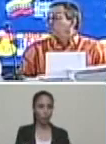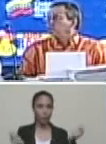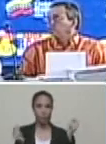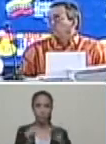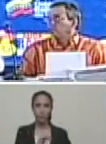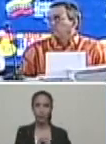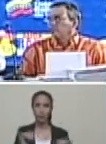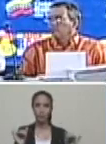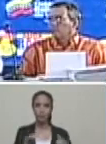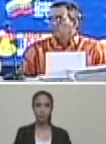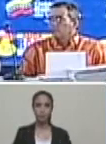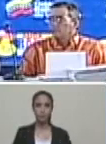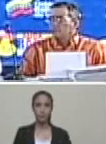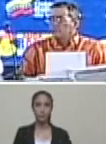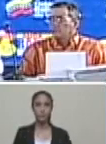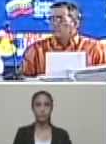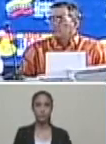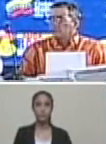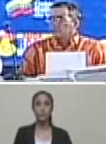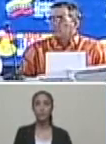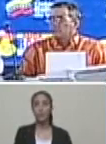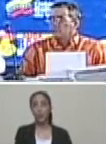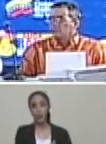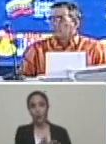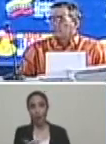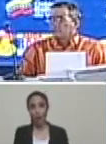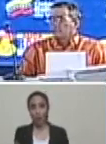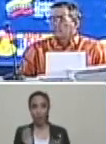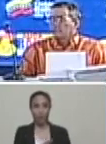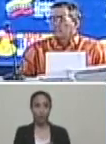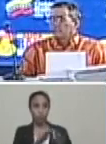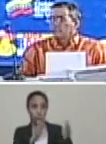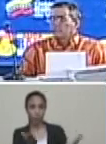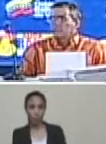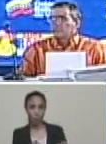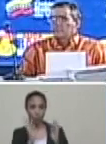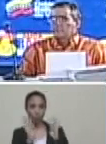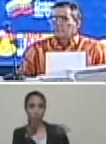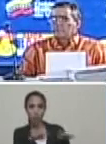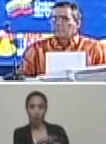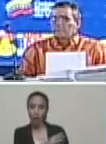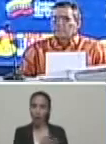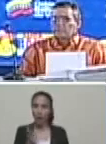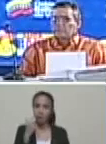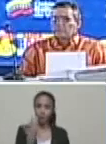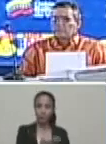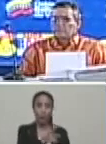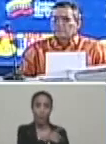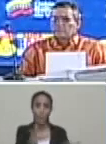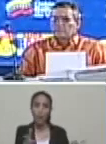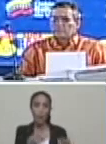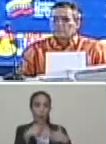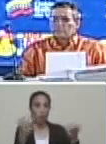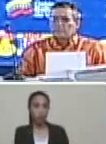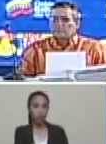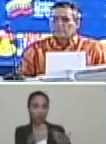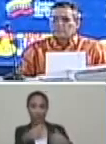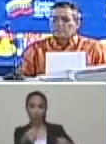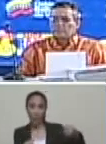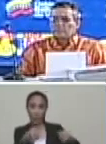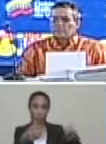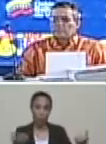transmutado. Quedaron desnudos frente al mundo, porque ellos mismos quemaron sus camiones